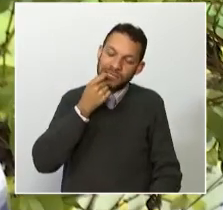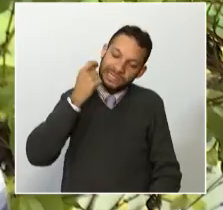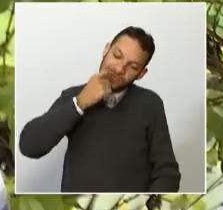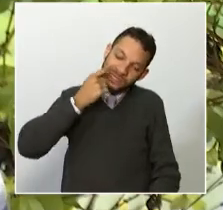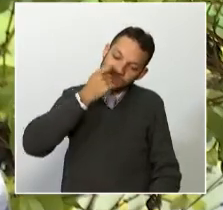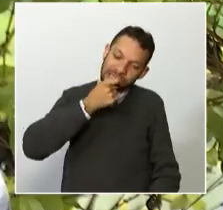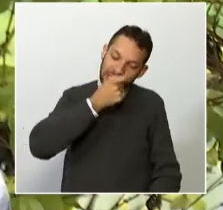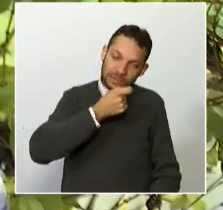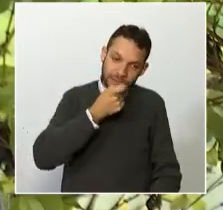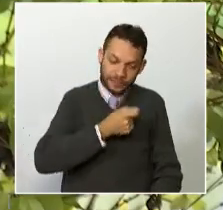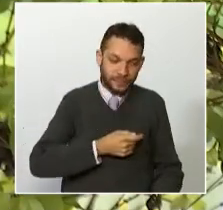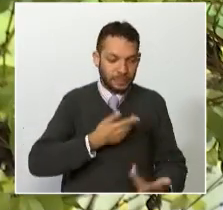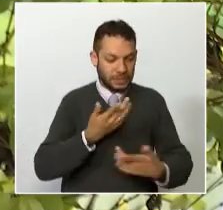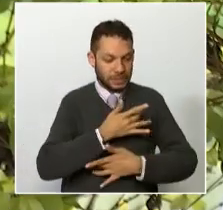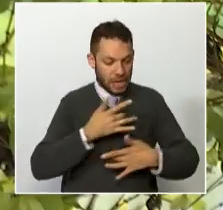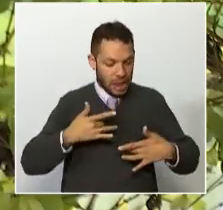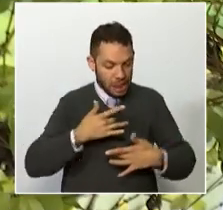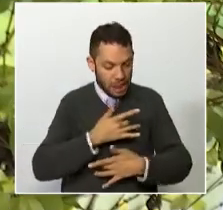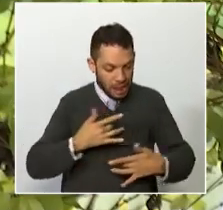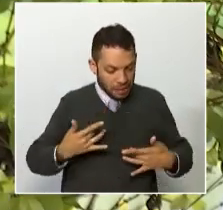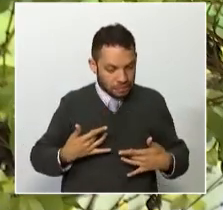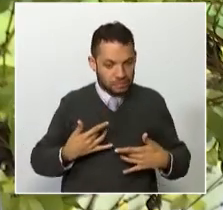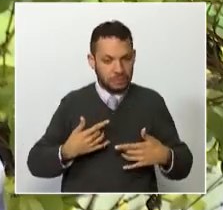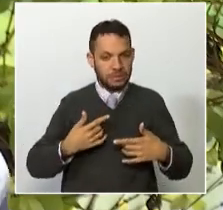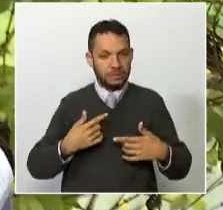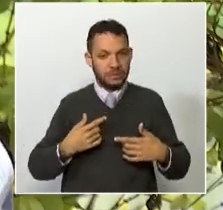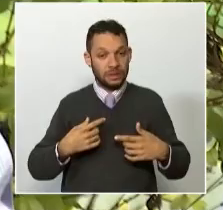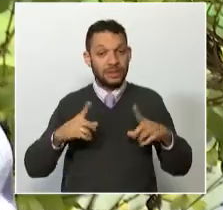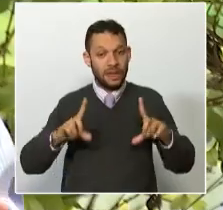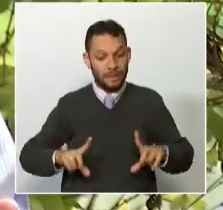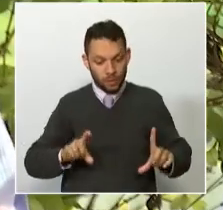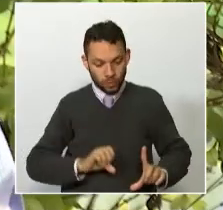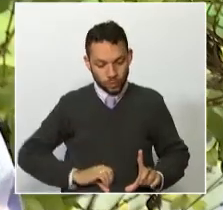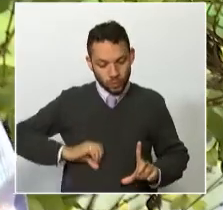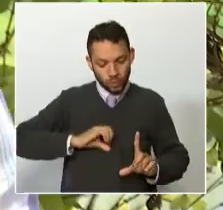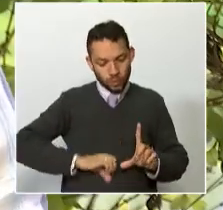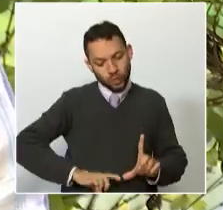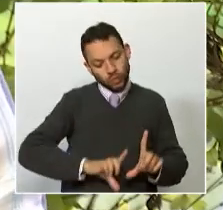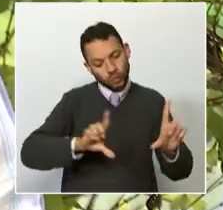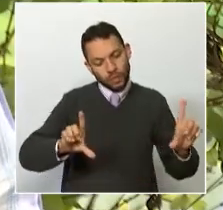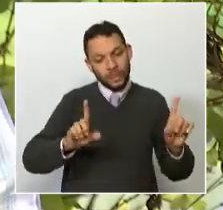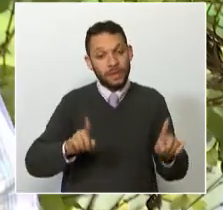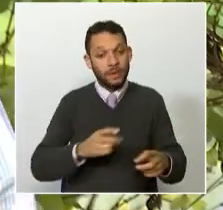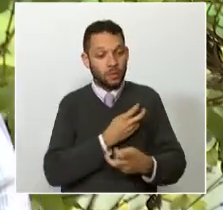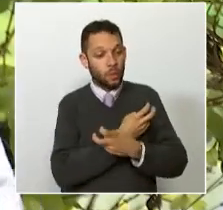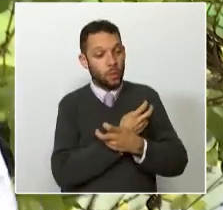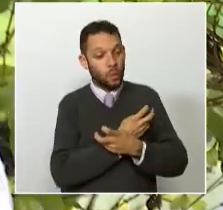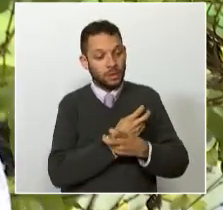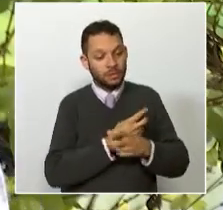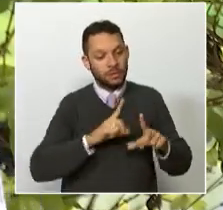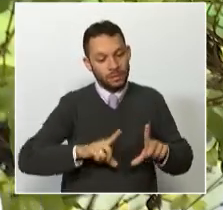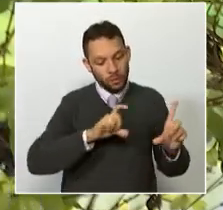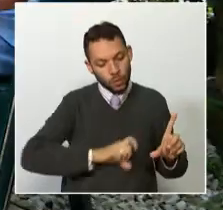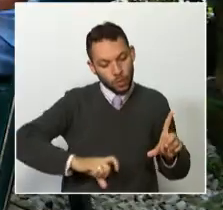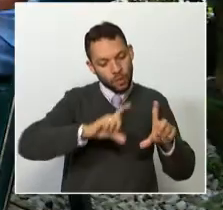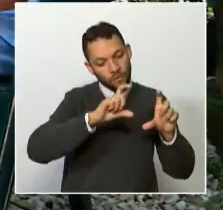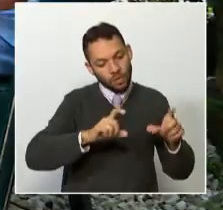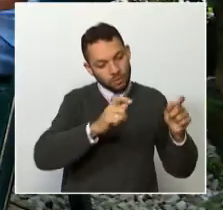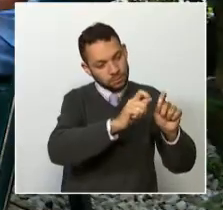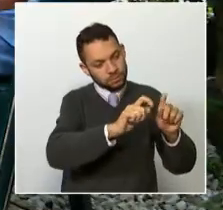por fisioterapia, pasa por rayos X y finalmente en conjunto tomamos una decisión